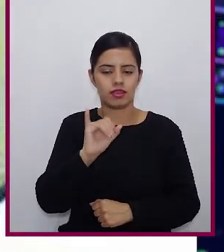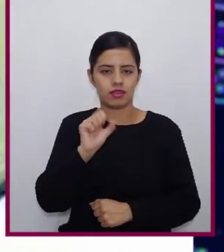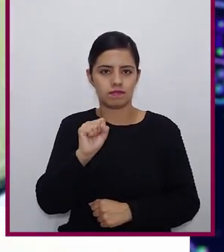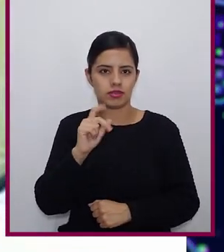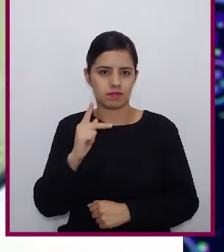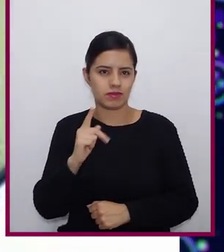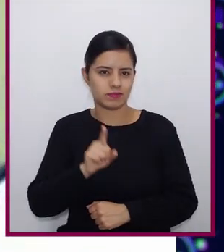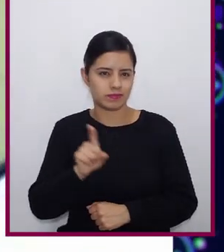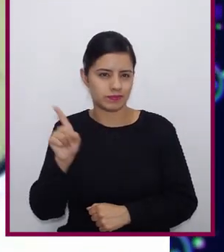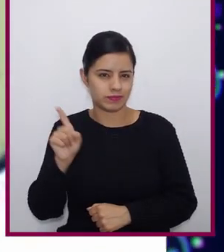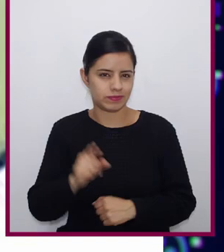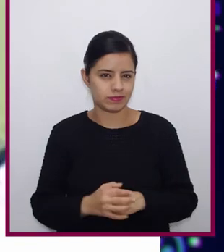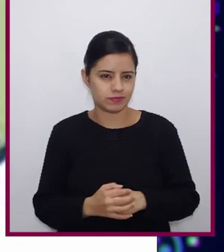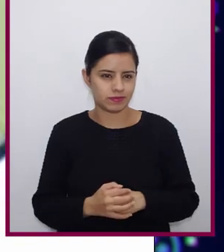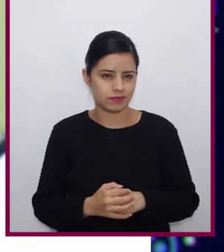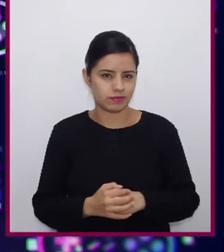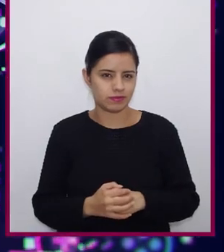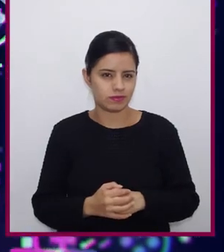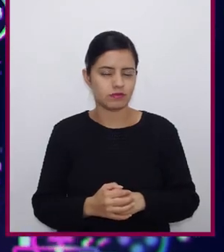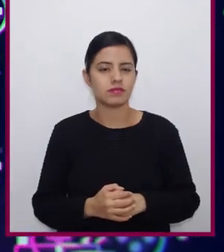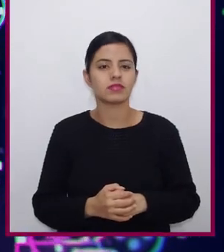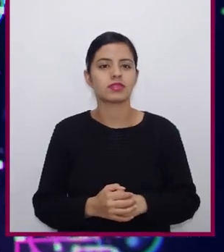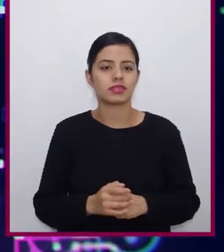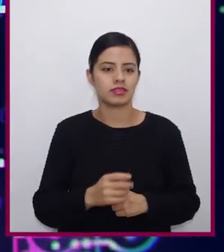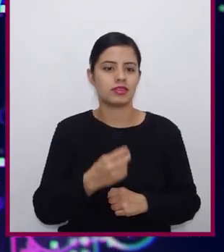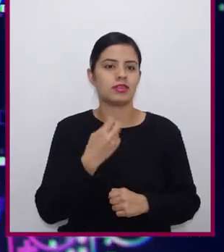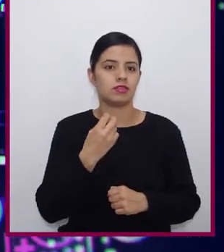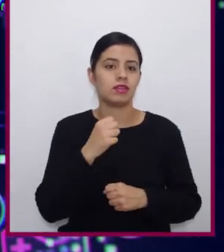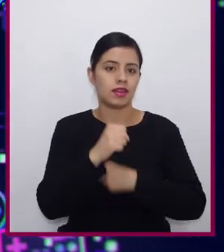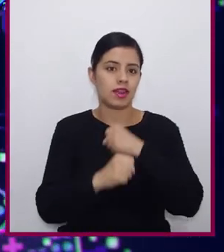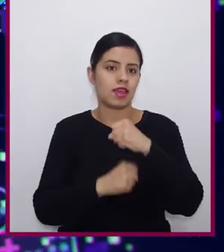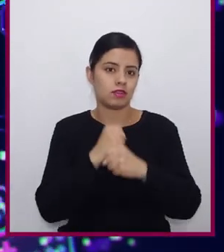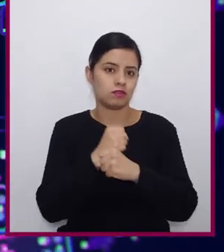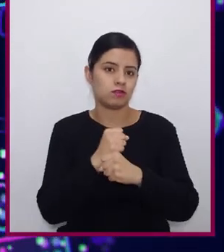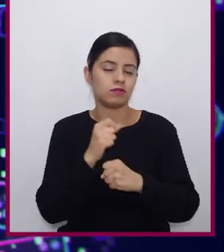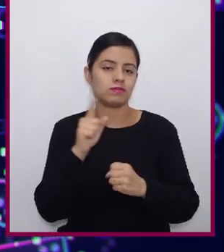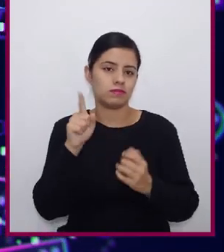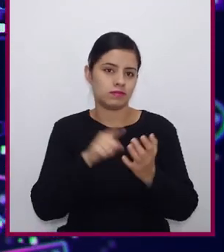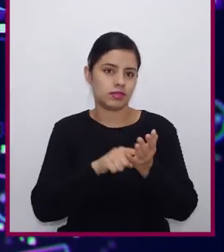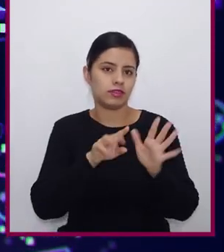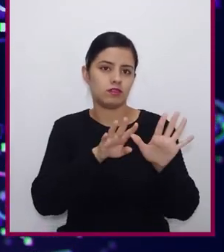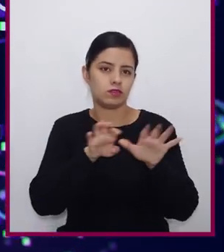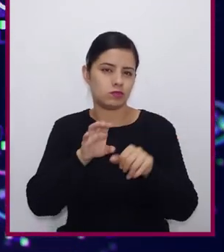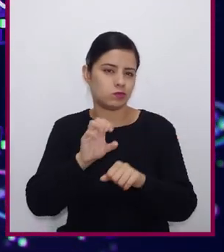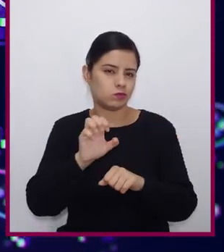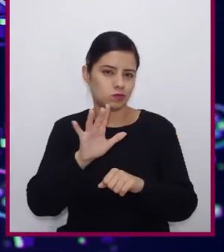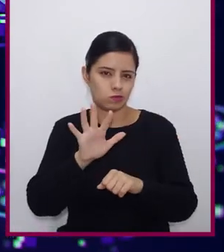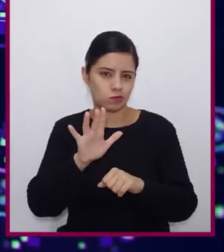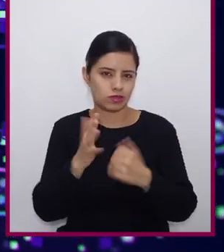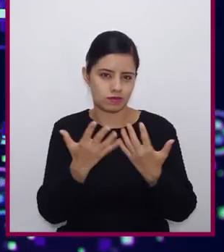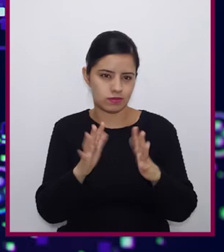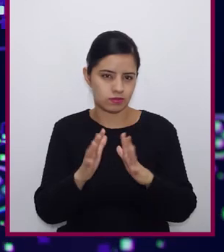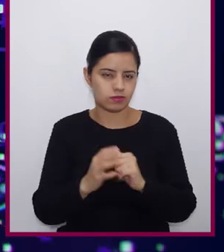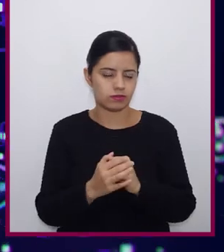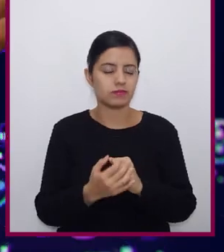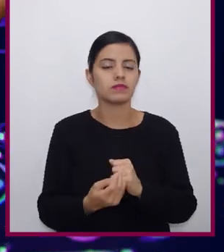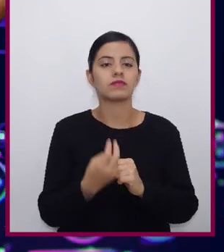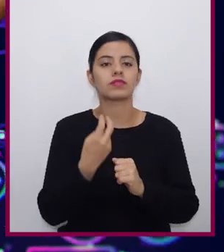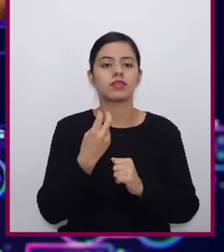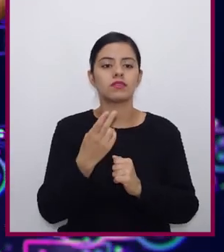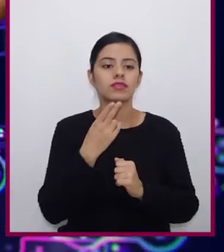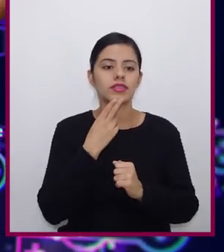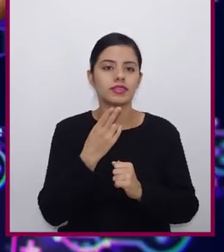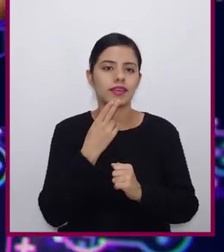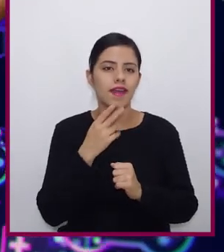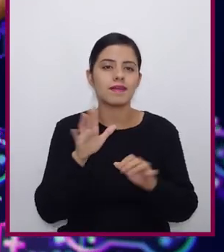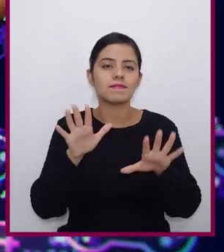por el MIT durante los años 50. El LISP utilizaba